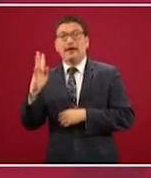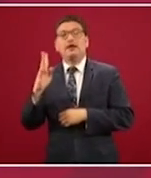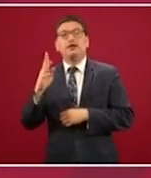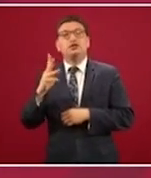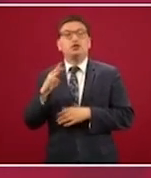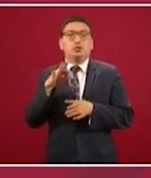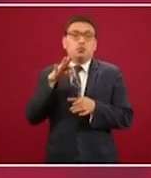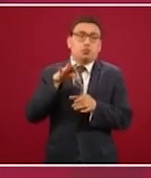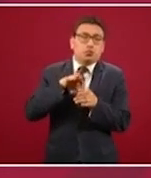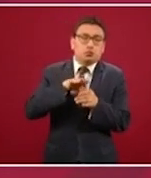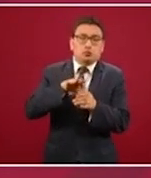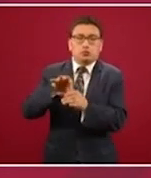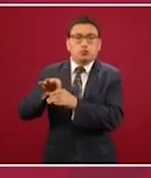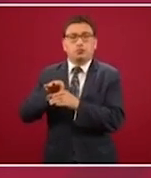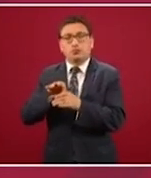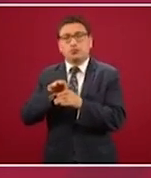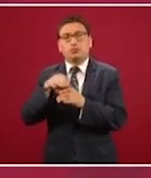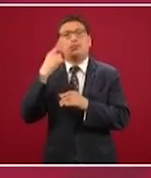por